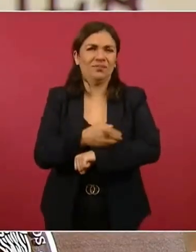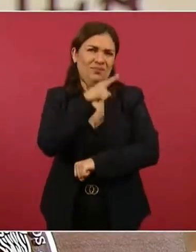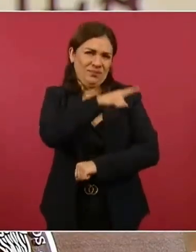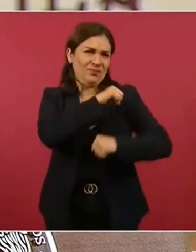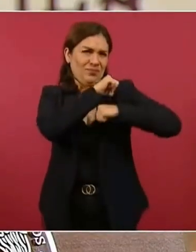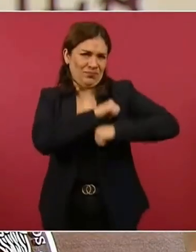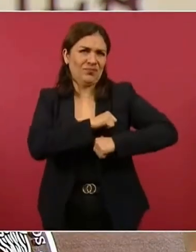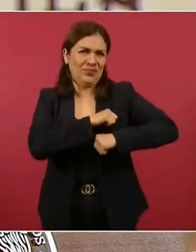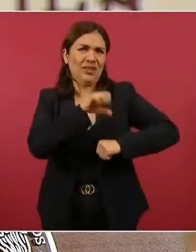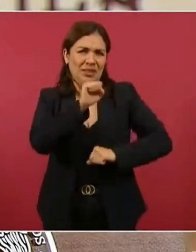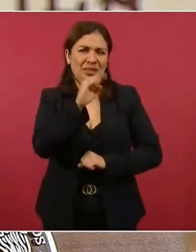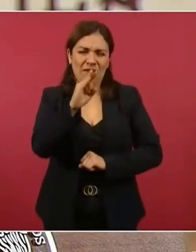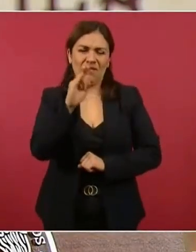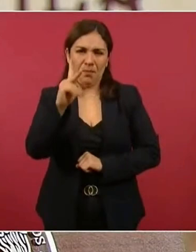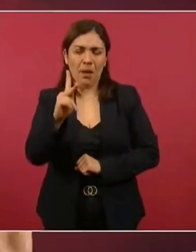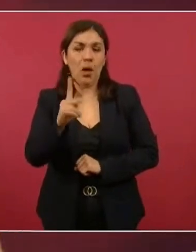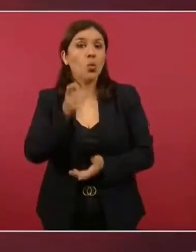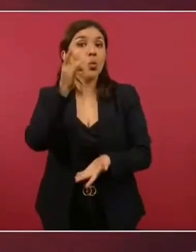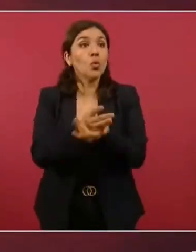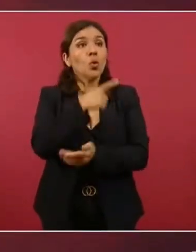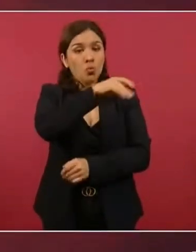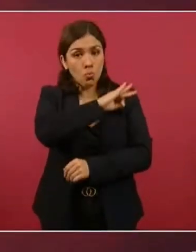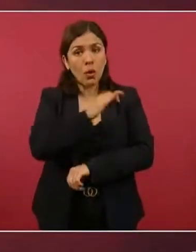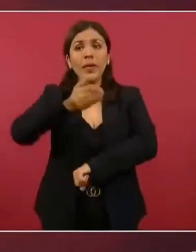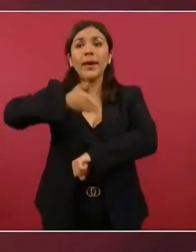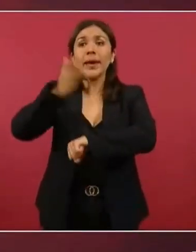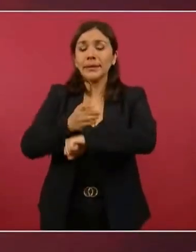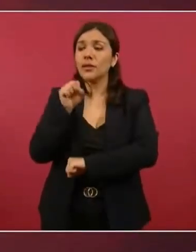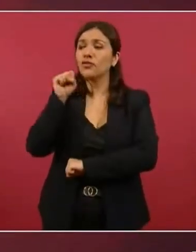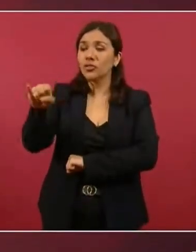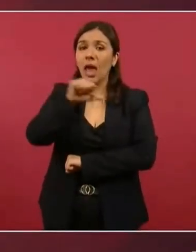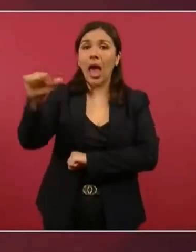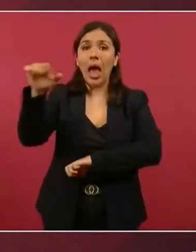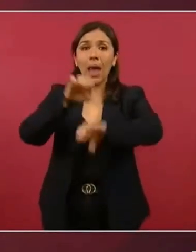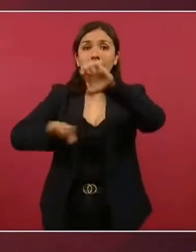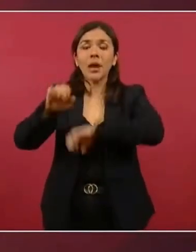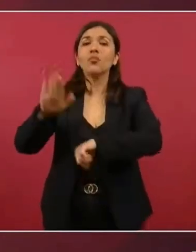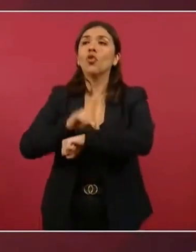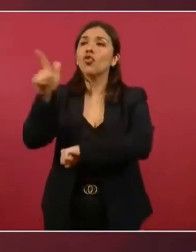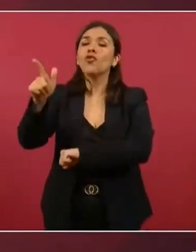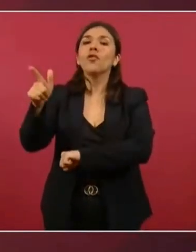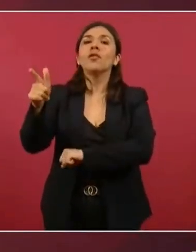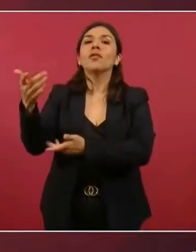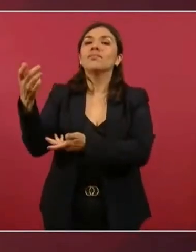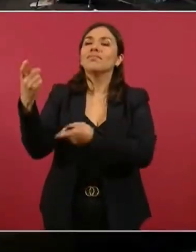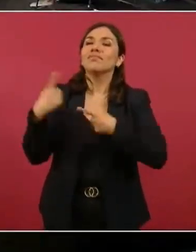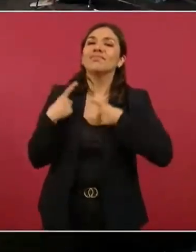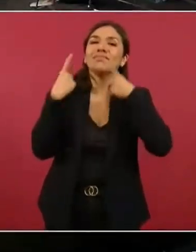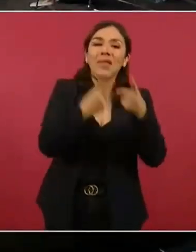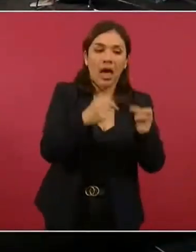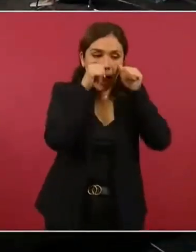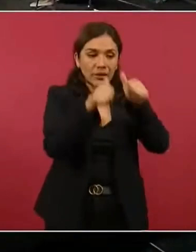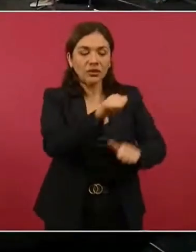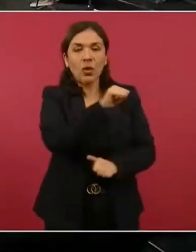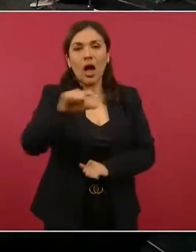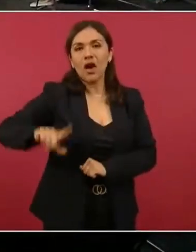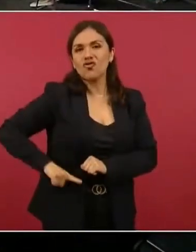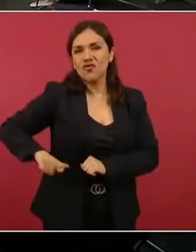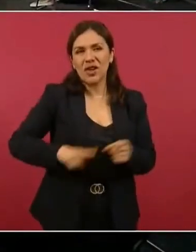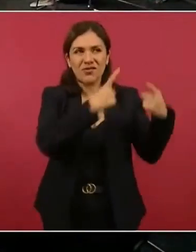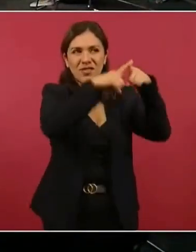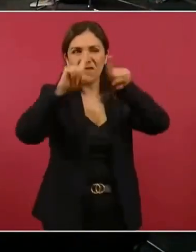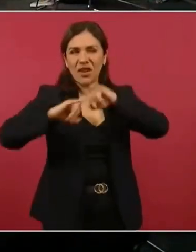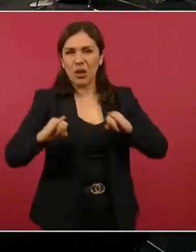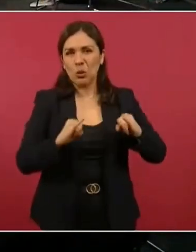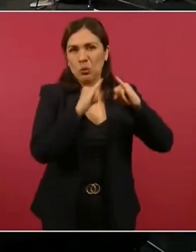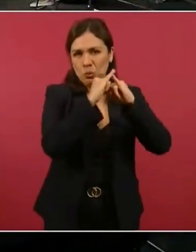que obviamente solo tiene competencia para sancionar a una empresa como proveedora del segmento público, de las instituciones